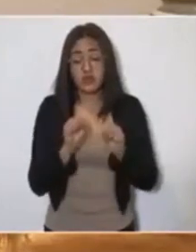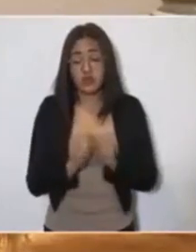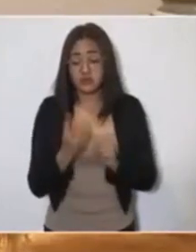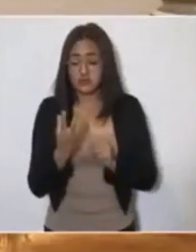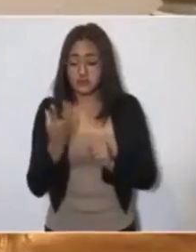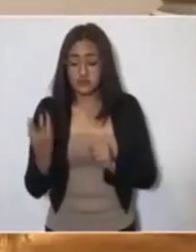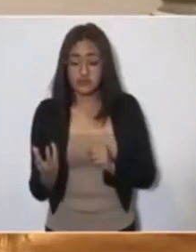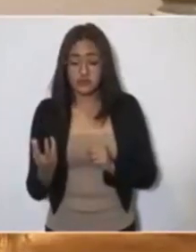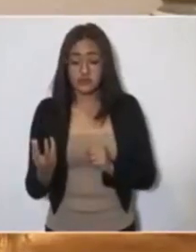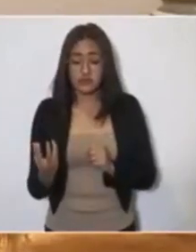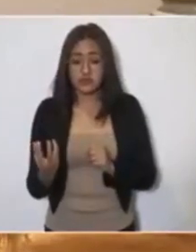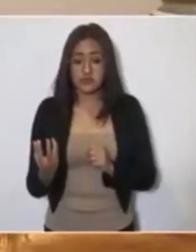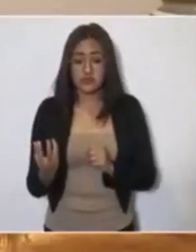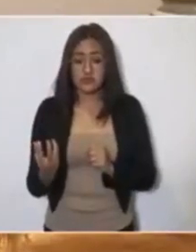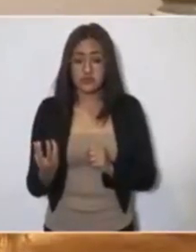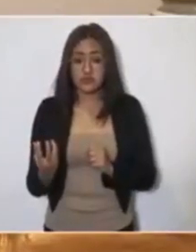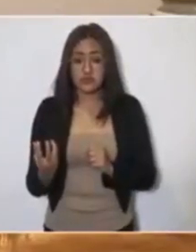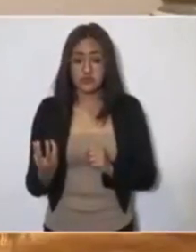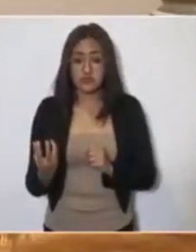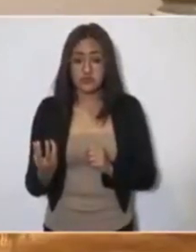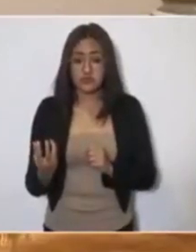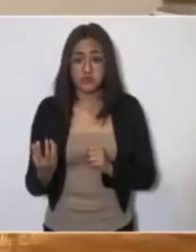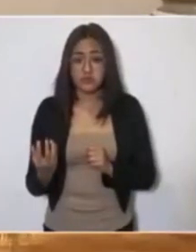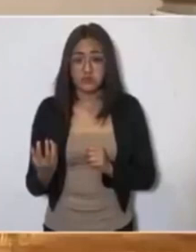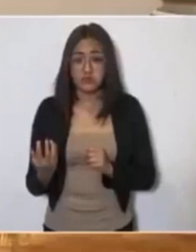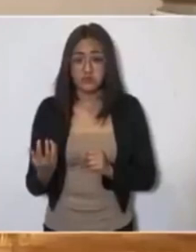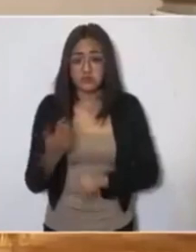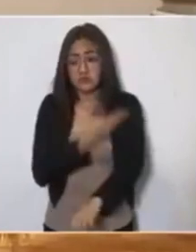uno solo o una sola resuelven